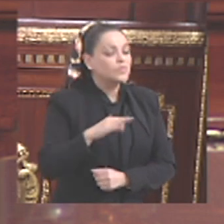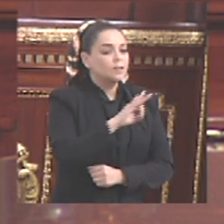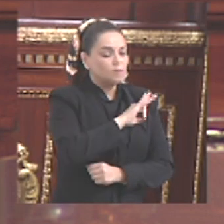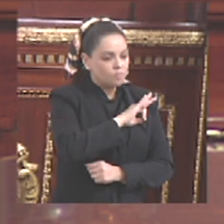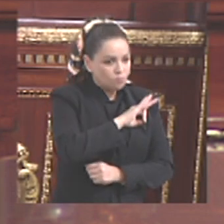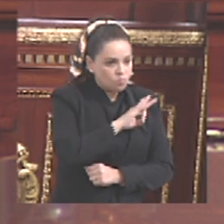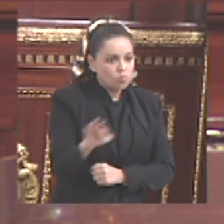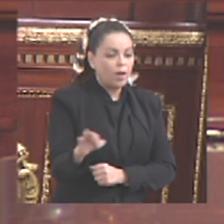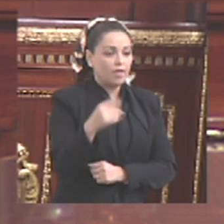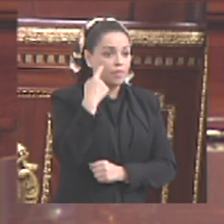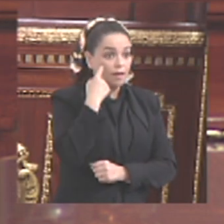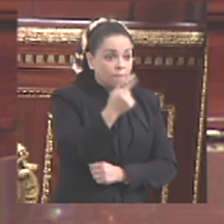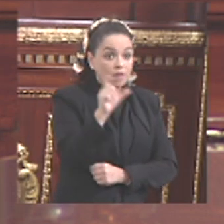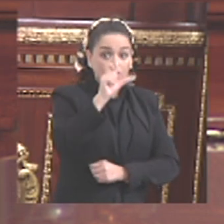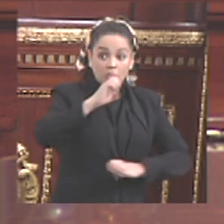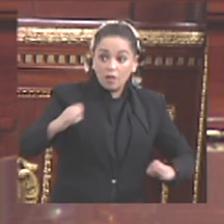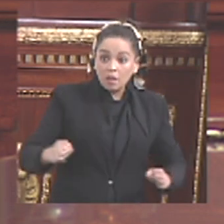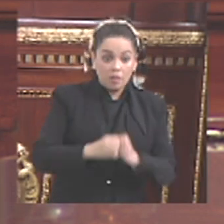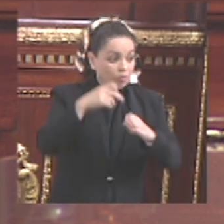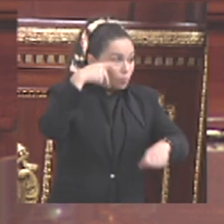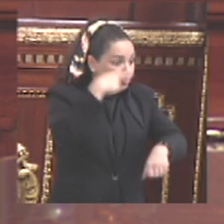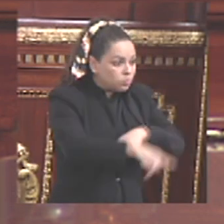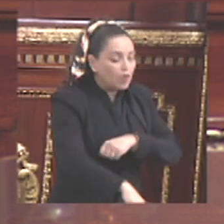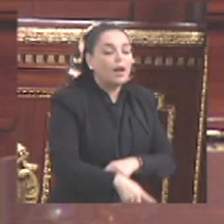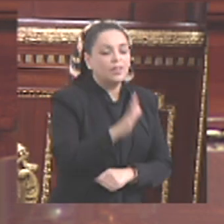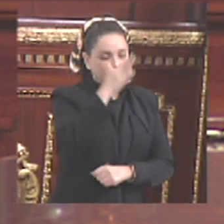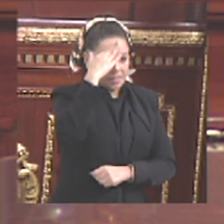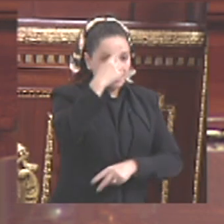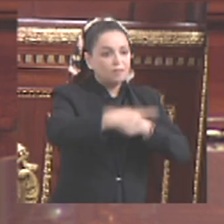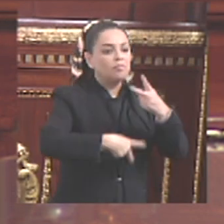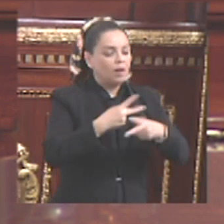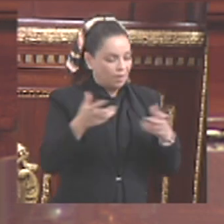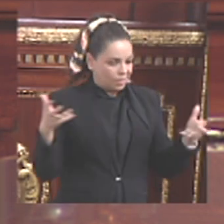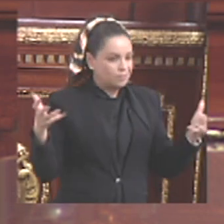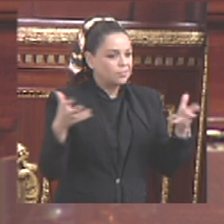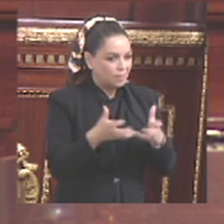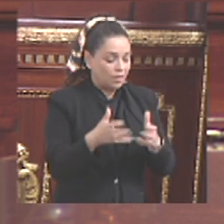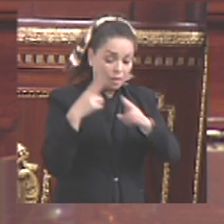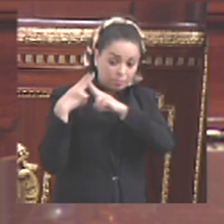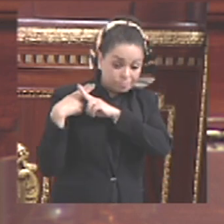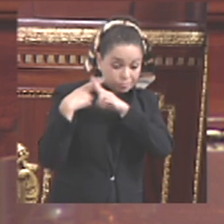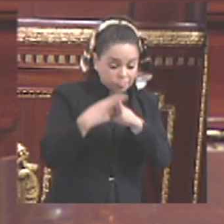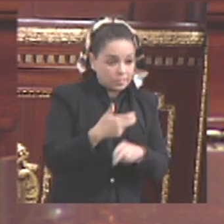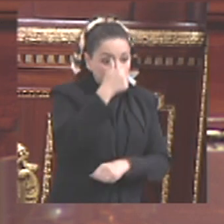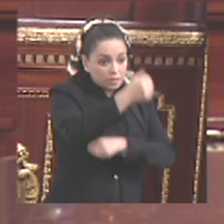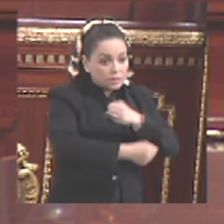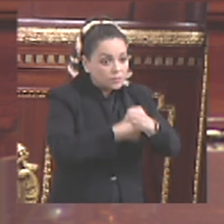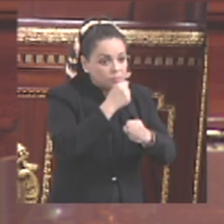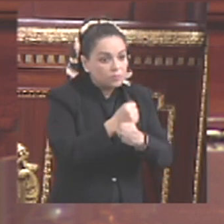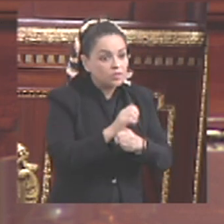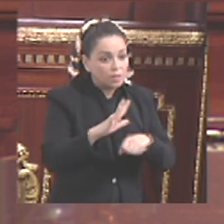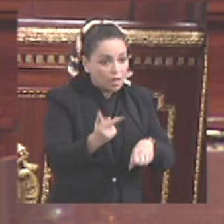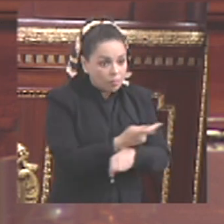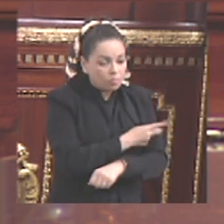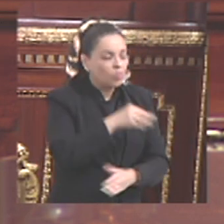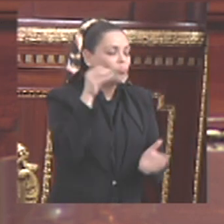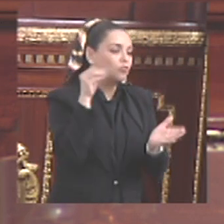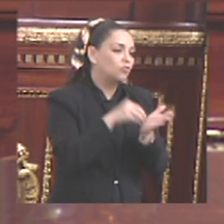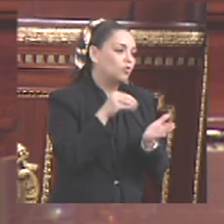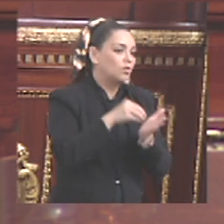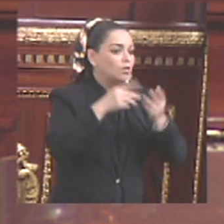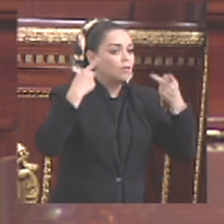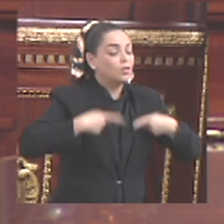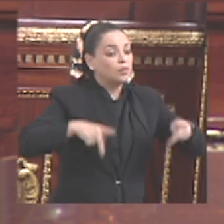que estamos expuestos. Tras 6 años, siguen existiendo damnificados del sismo del